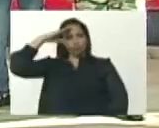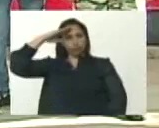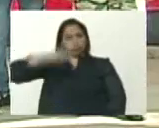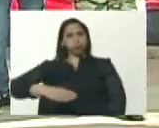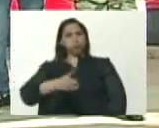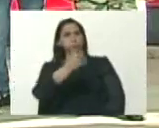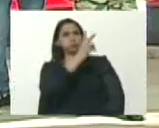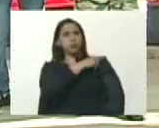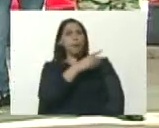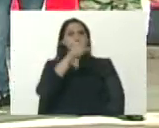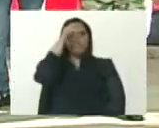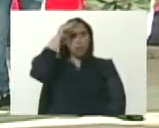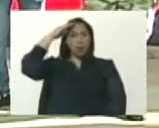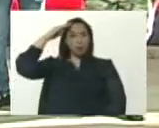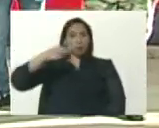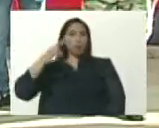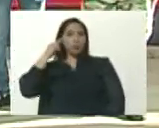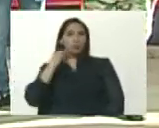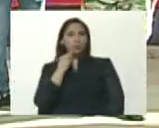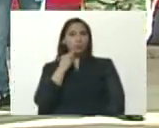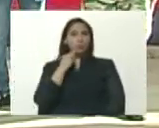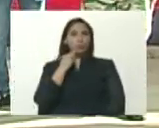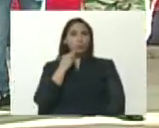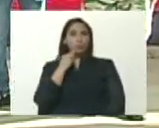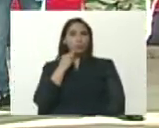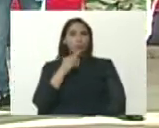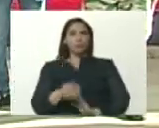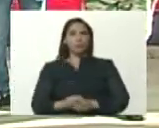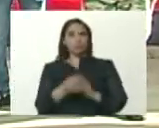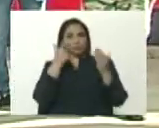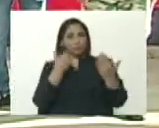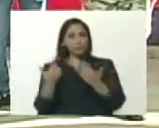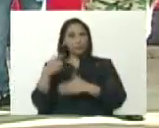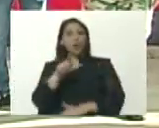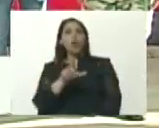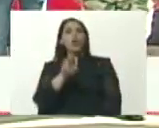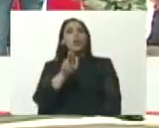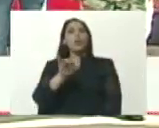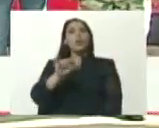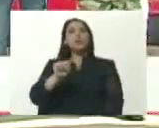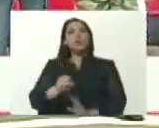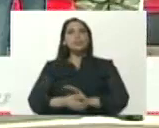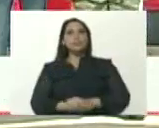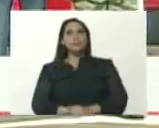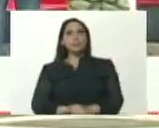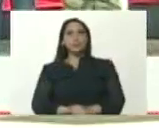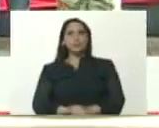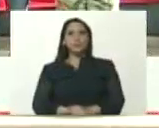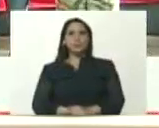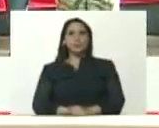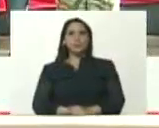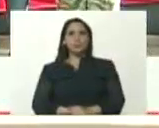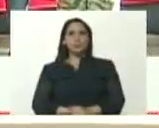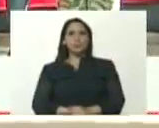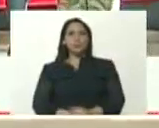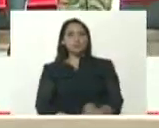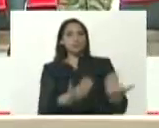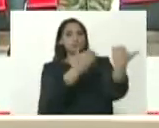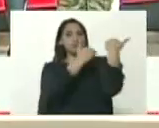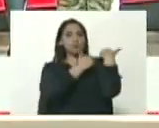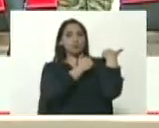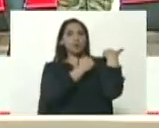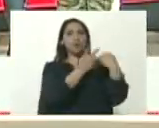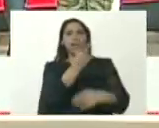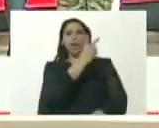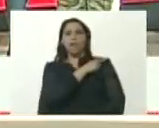de la milicia en el estado Lara, el general de brigada, Luis Nava. Y la jefa de